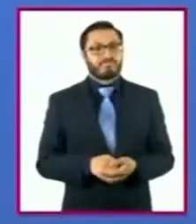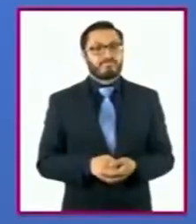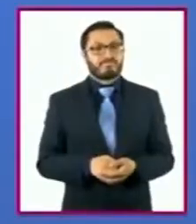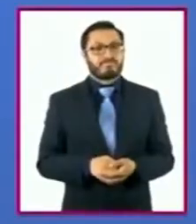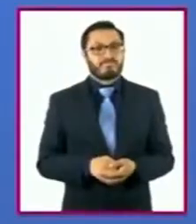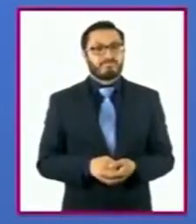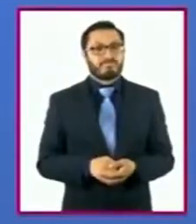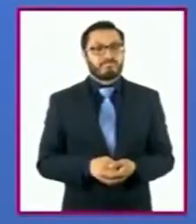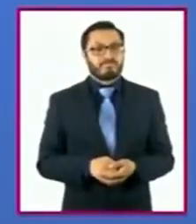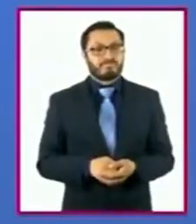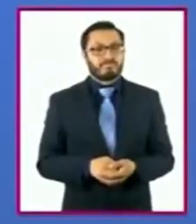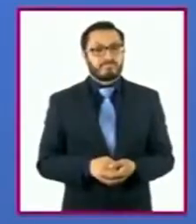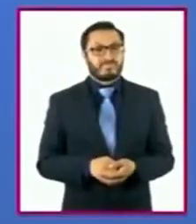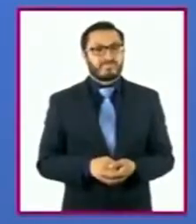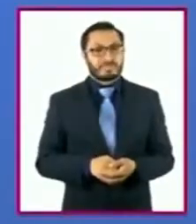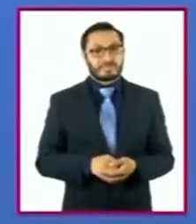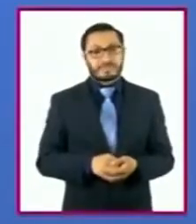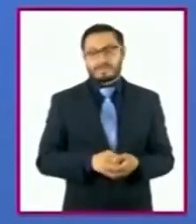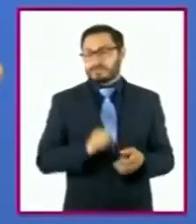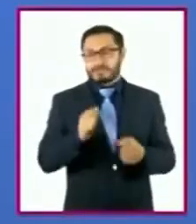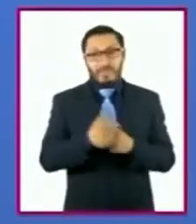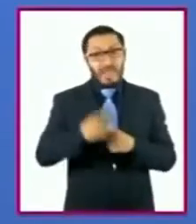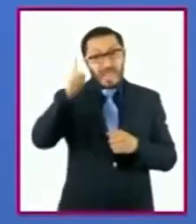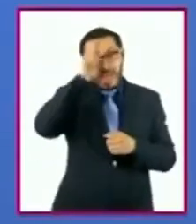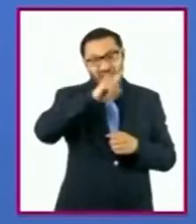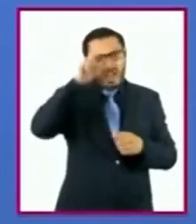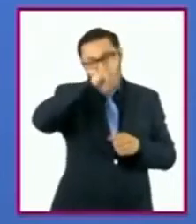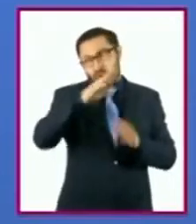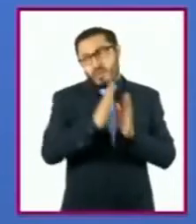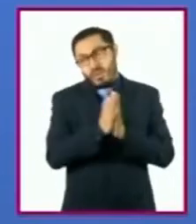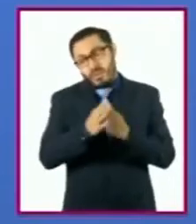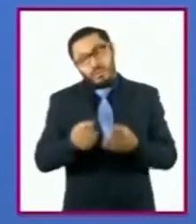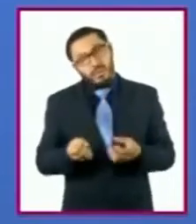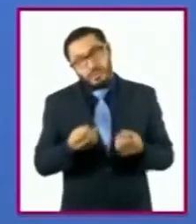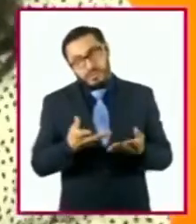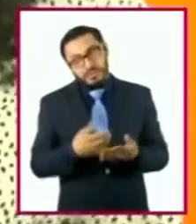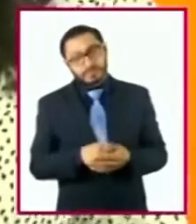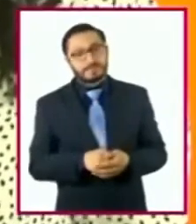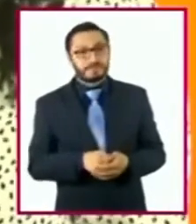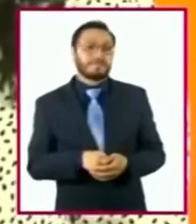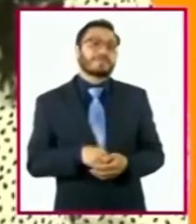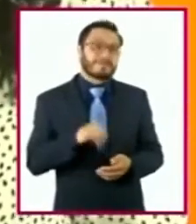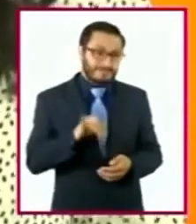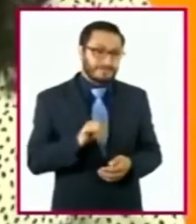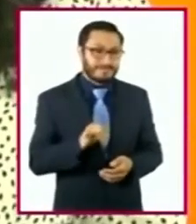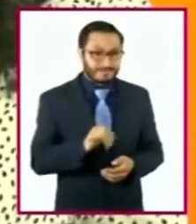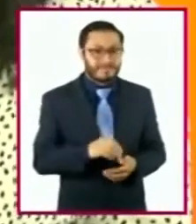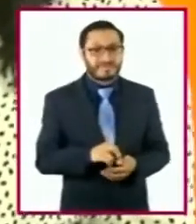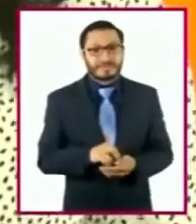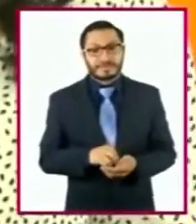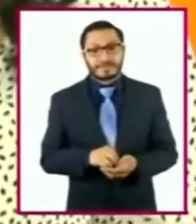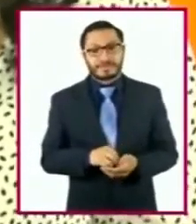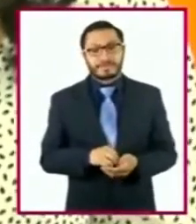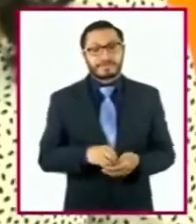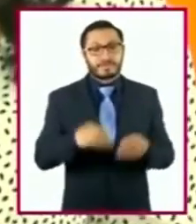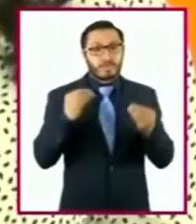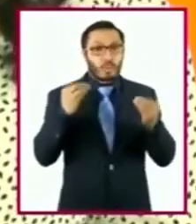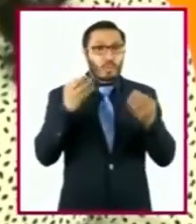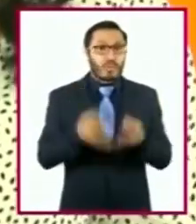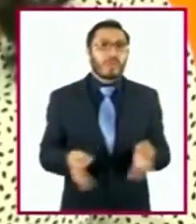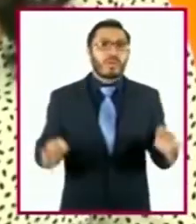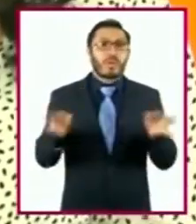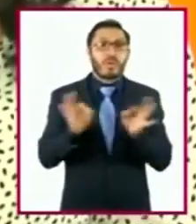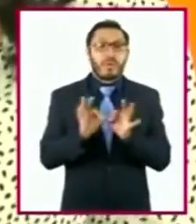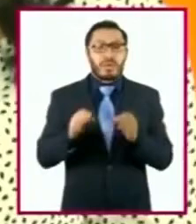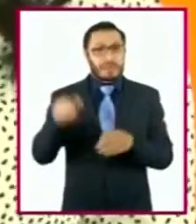¿Puede dar alguna sugerencia más al respecto, doctora? Sí, claro que sí, Mónica. Es importante